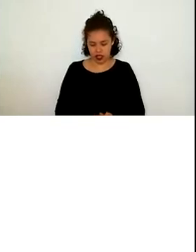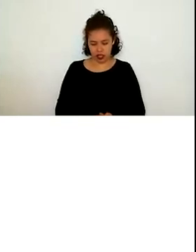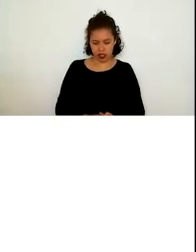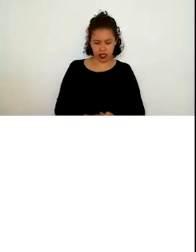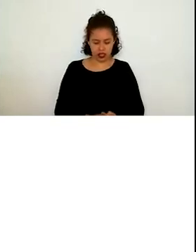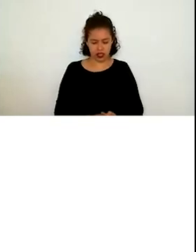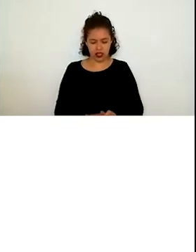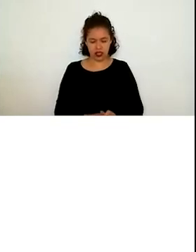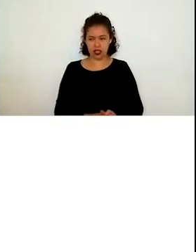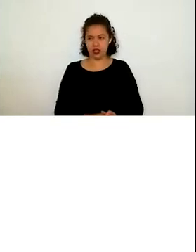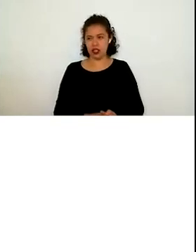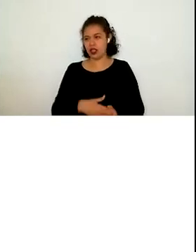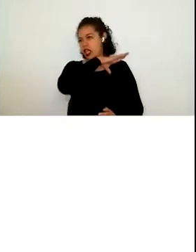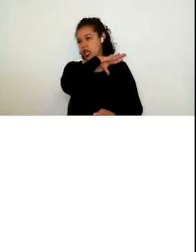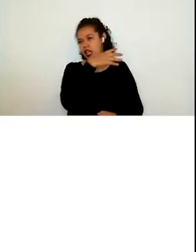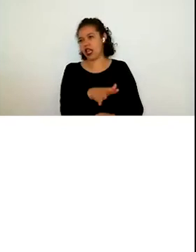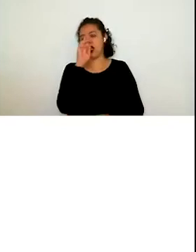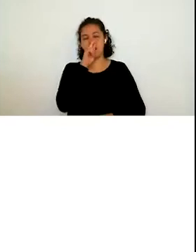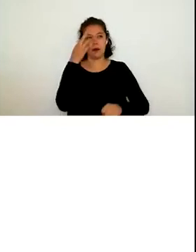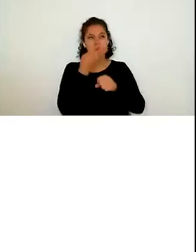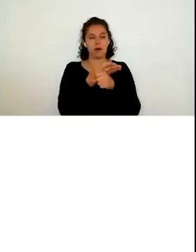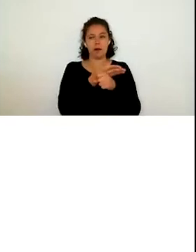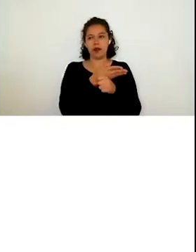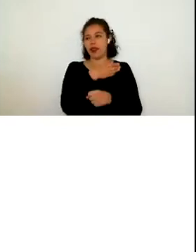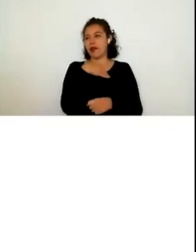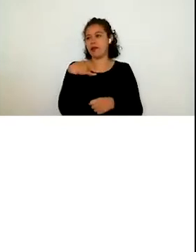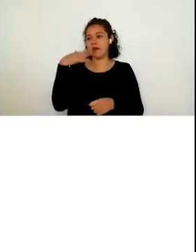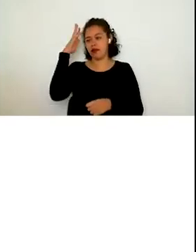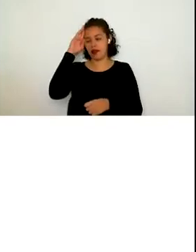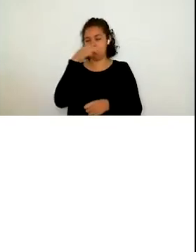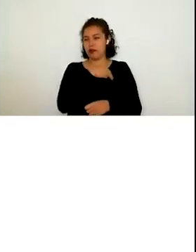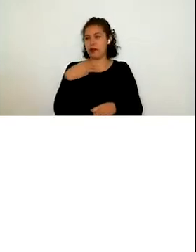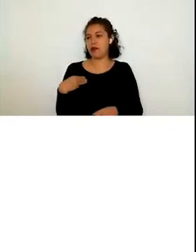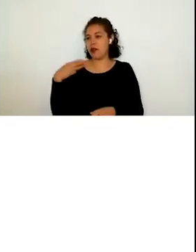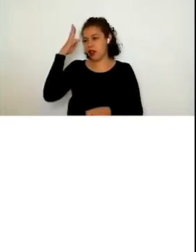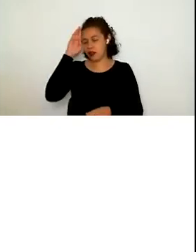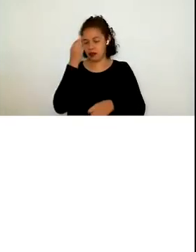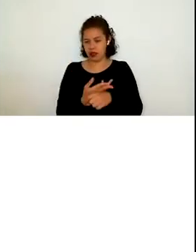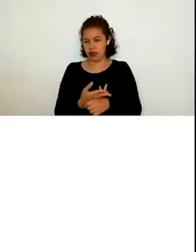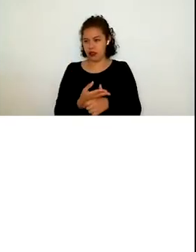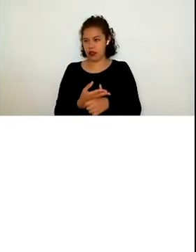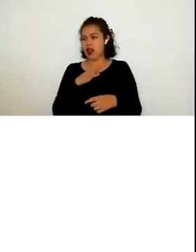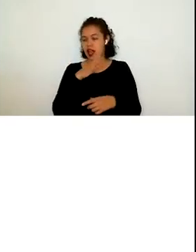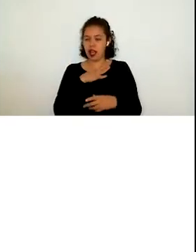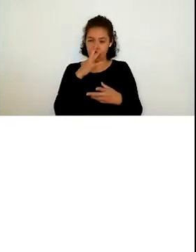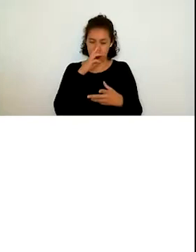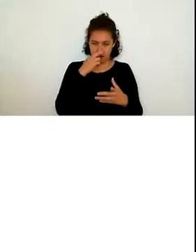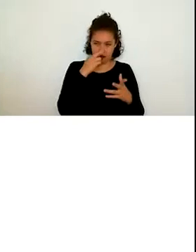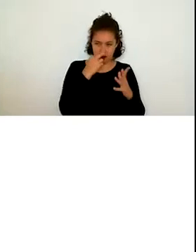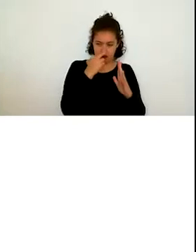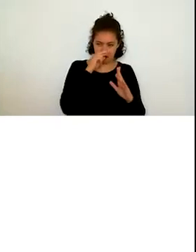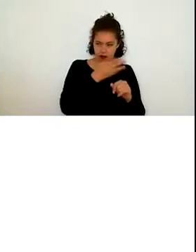las responsabilidades que tienen los miembros del patronato, y las principales, vuelvo a